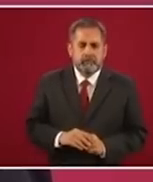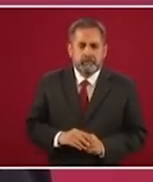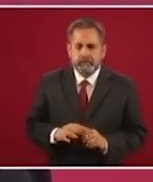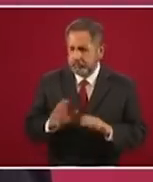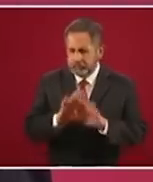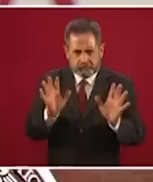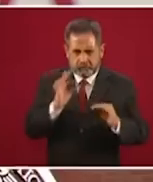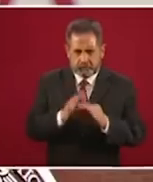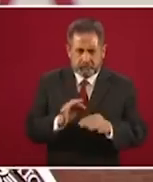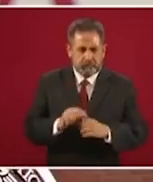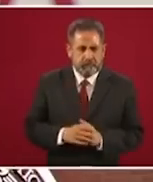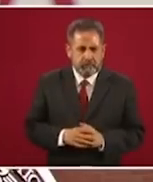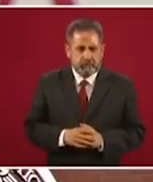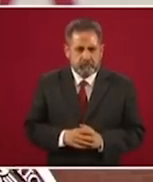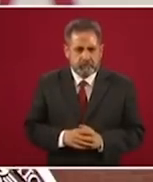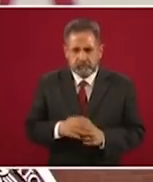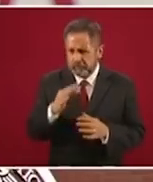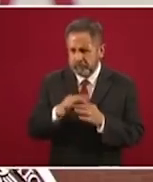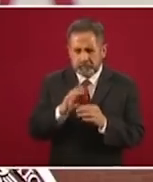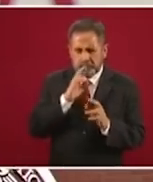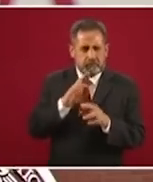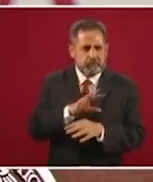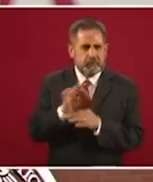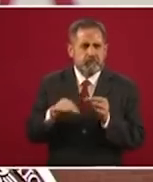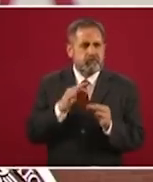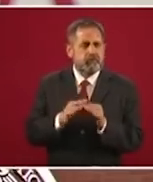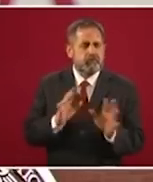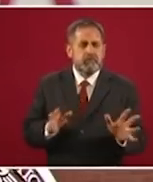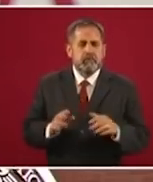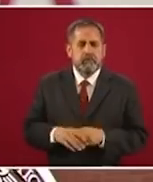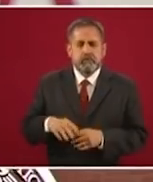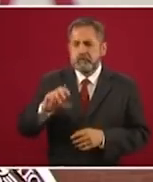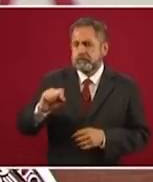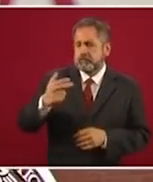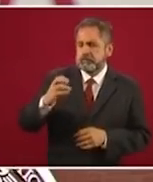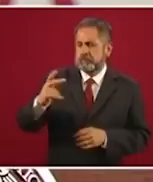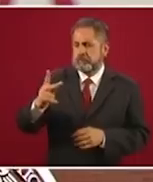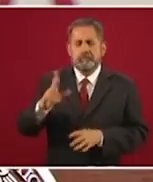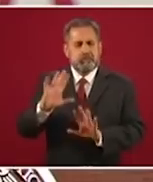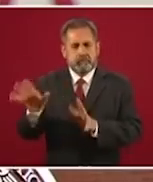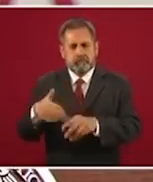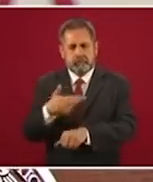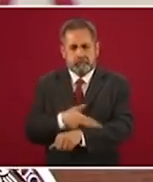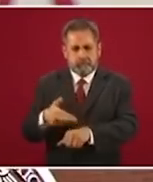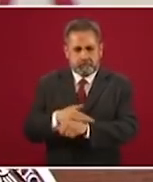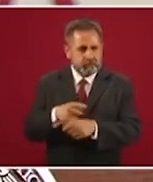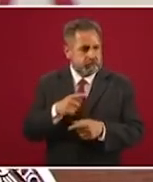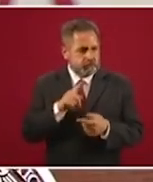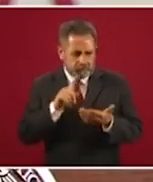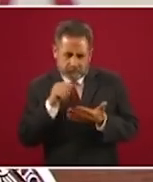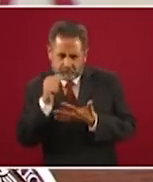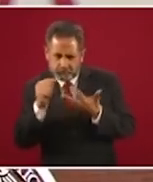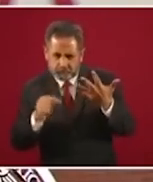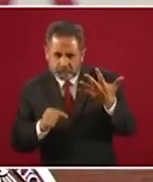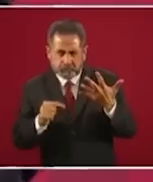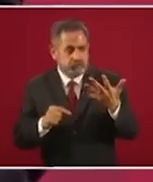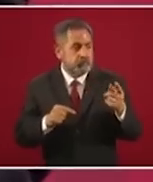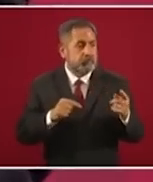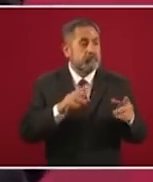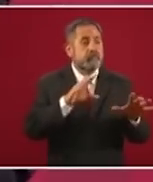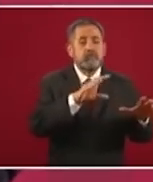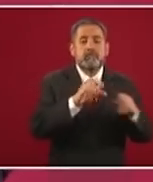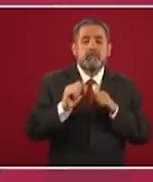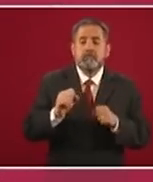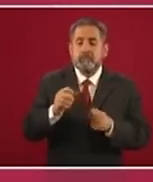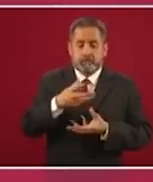Ya está resuelta Hacienda en de los aprovechamientos que obtiene